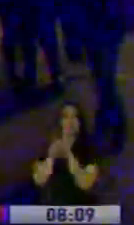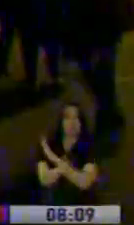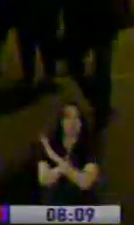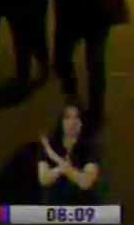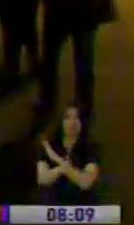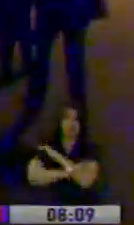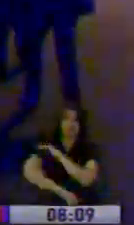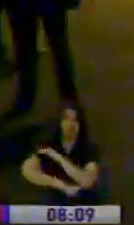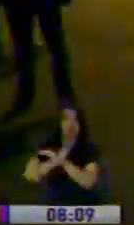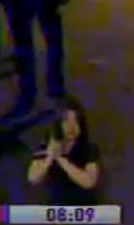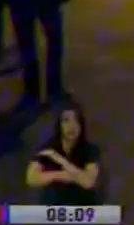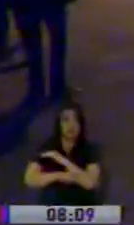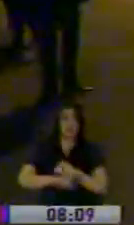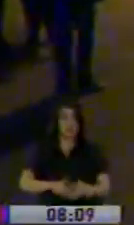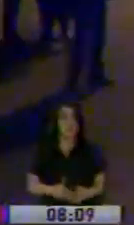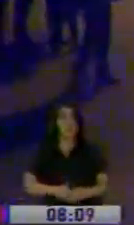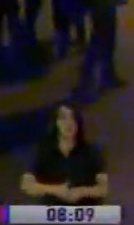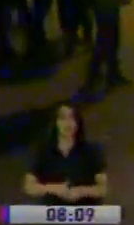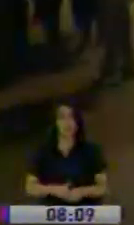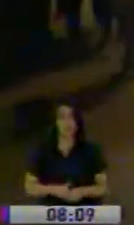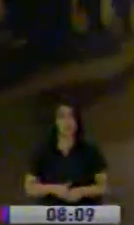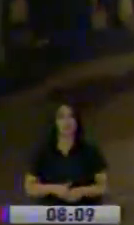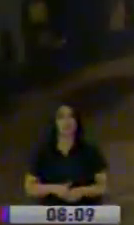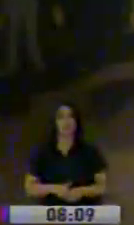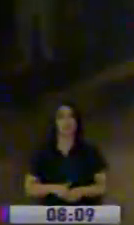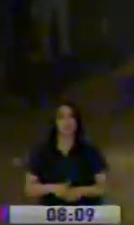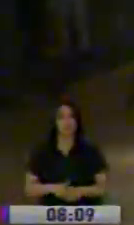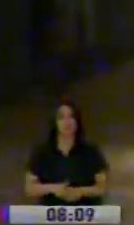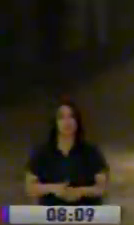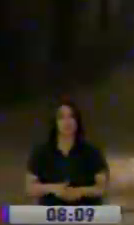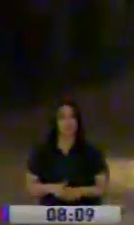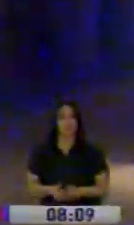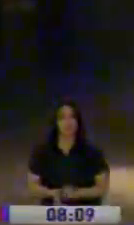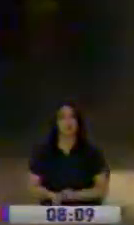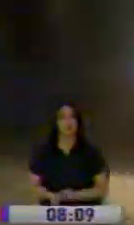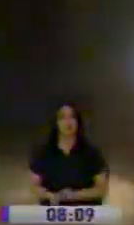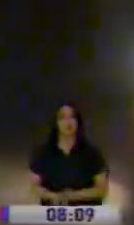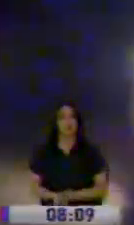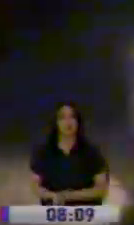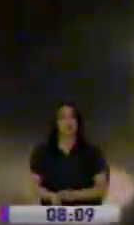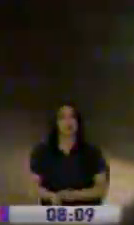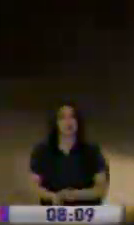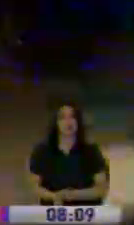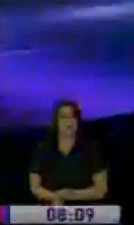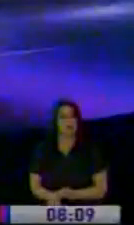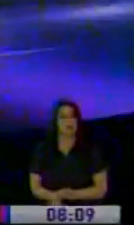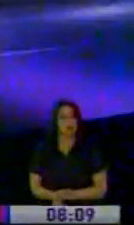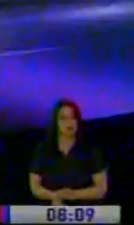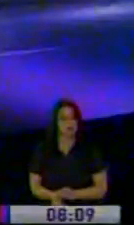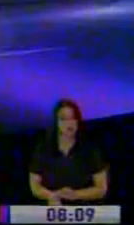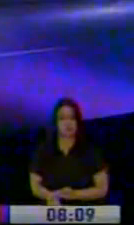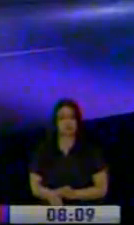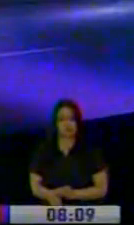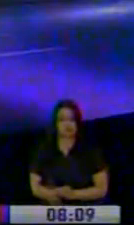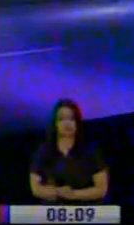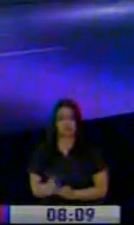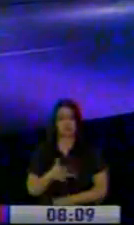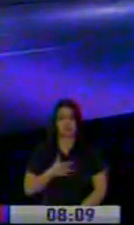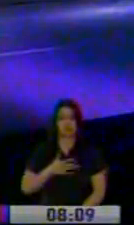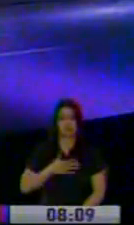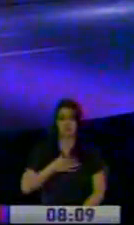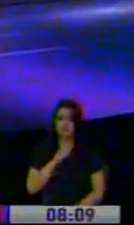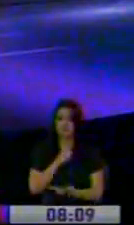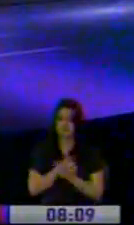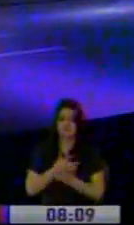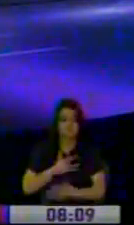no quede en la impunidad. Informó Priscila Cadena. Qué lamentable esto, realmente